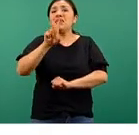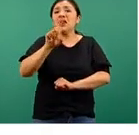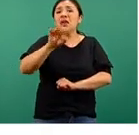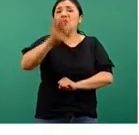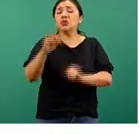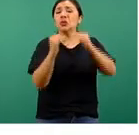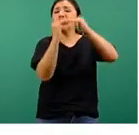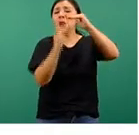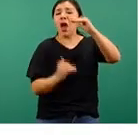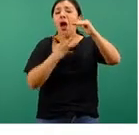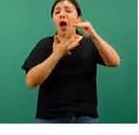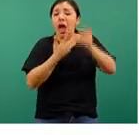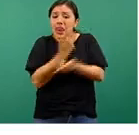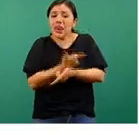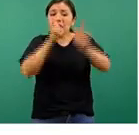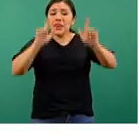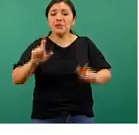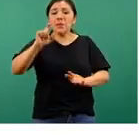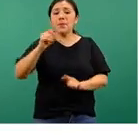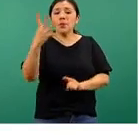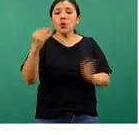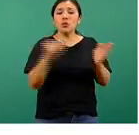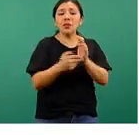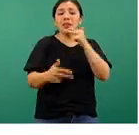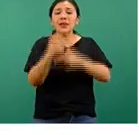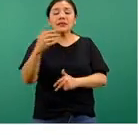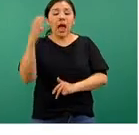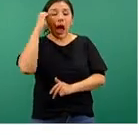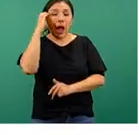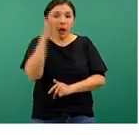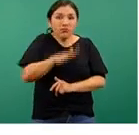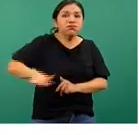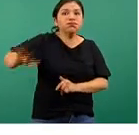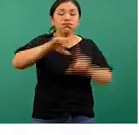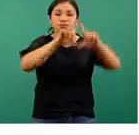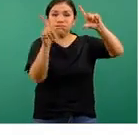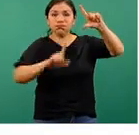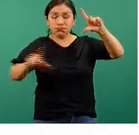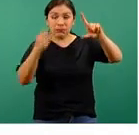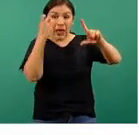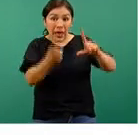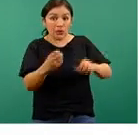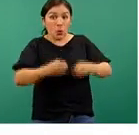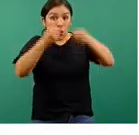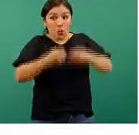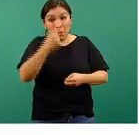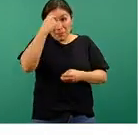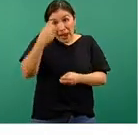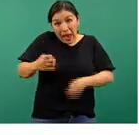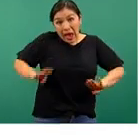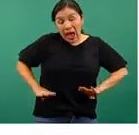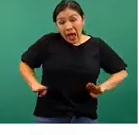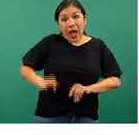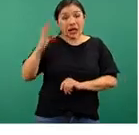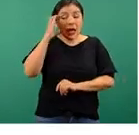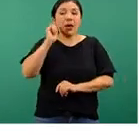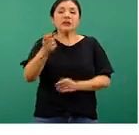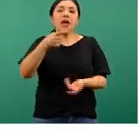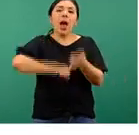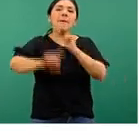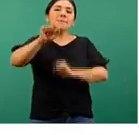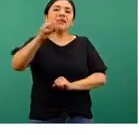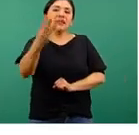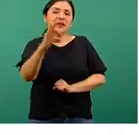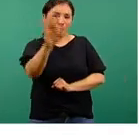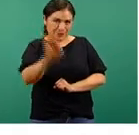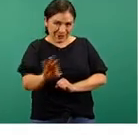deja 24.013 camas disponibles a nivel nacional y de ahí la ocupación nacional para este tipo de camas de 23%.